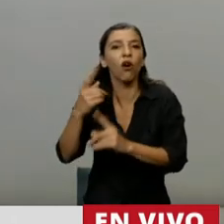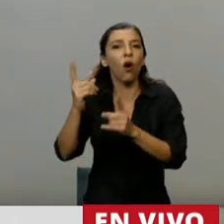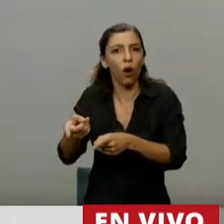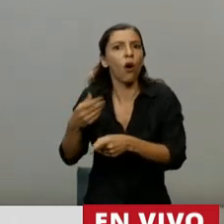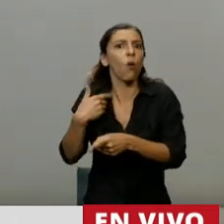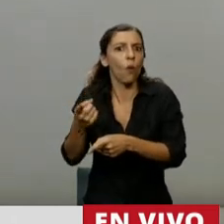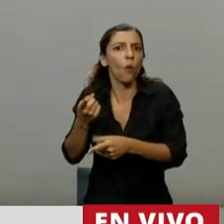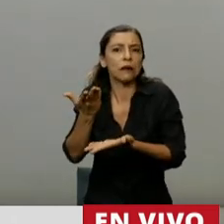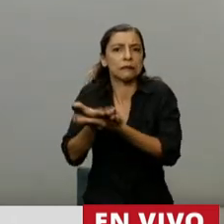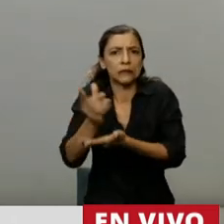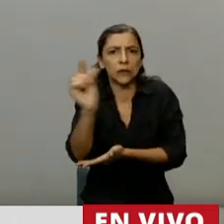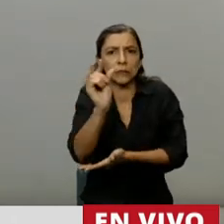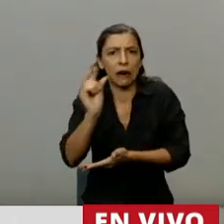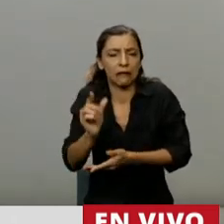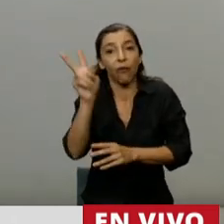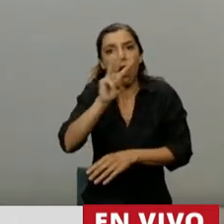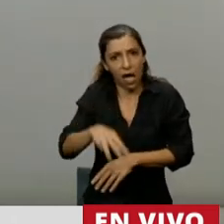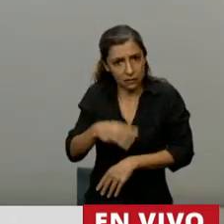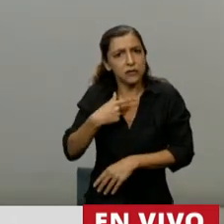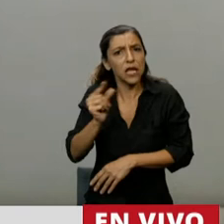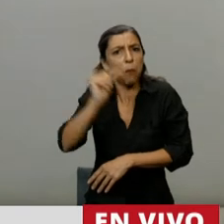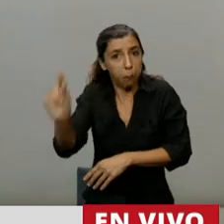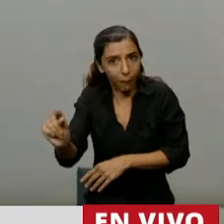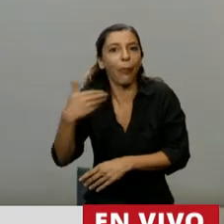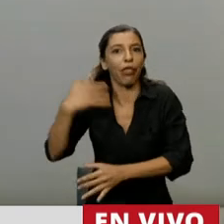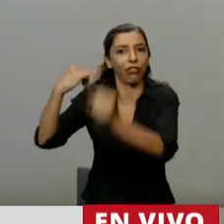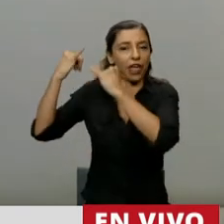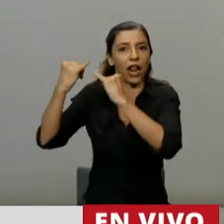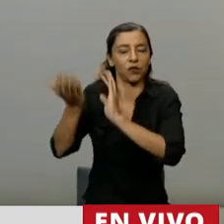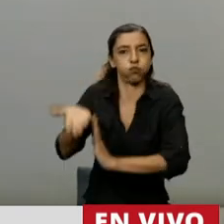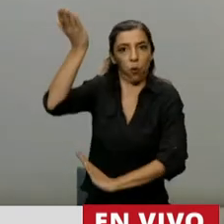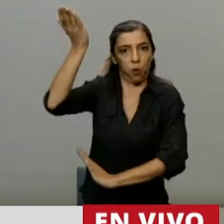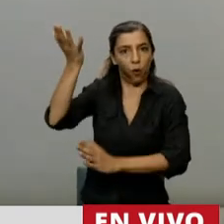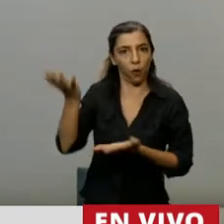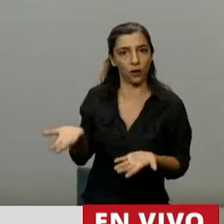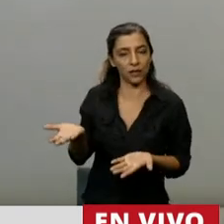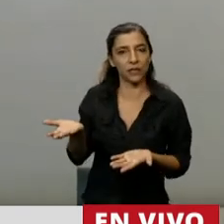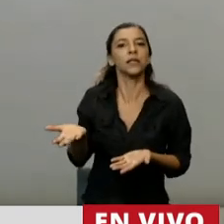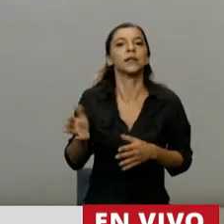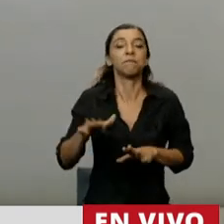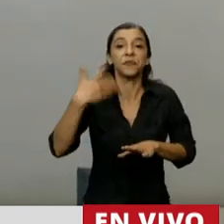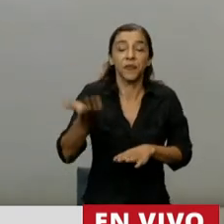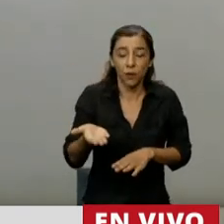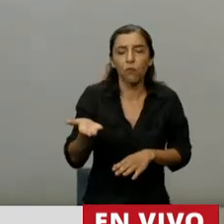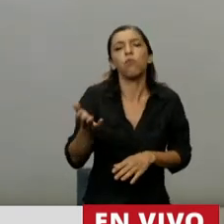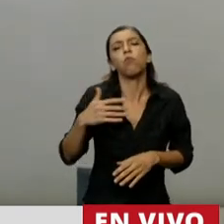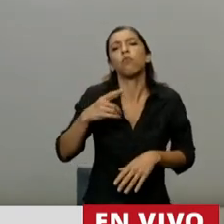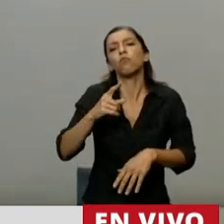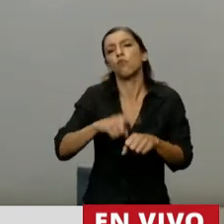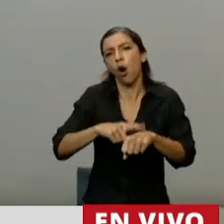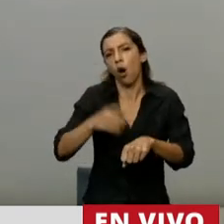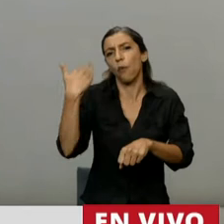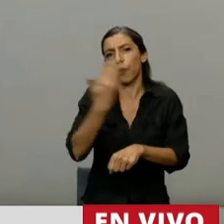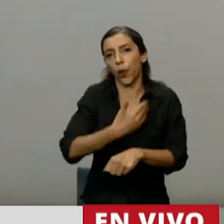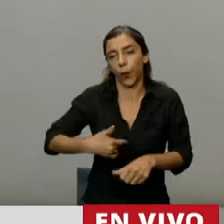ANSES. El nuevo gobierno, además de las actualizaciones que hizo de las jubilaciones por decreto mientras discutíamos esto